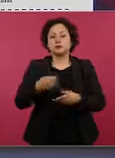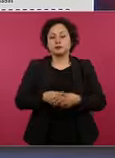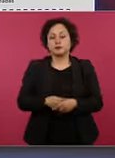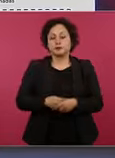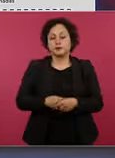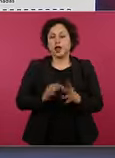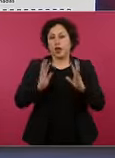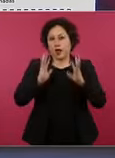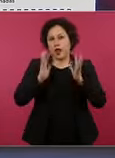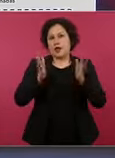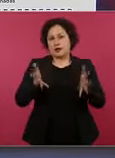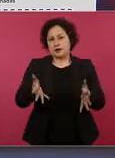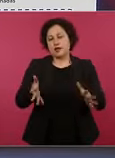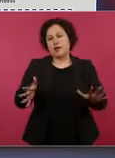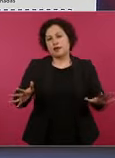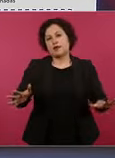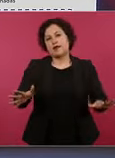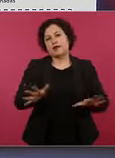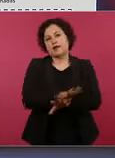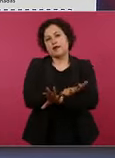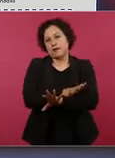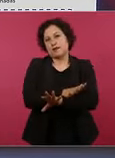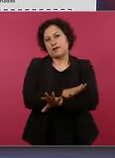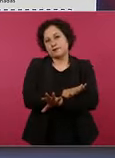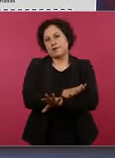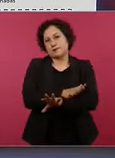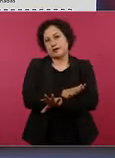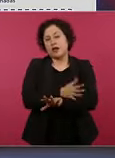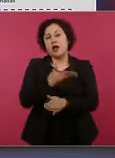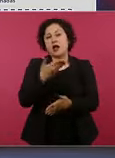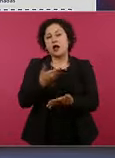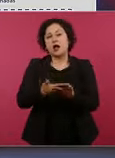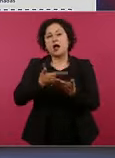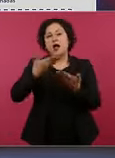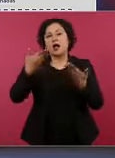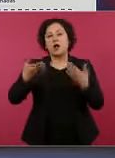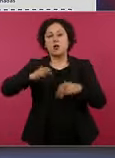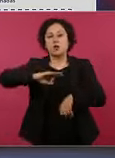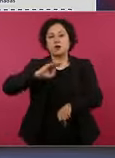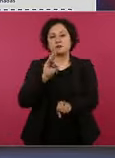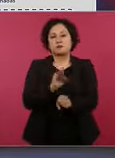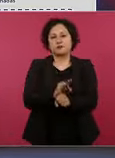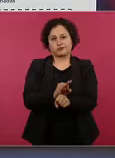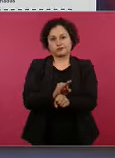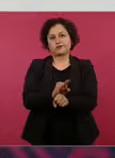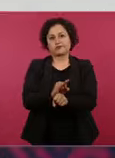lleva a la práctica una política de protección de derechos humanos